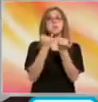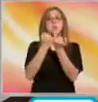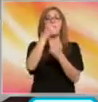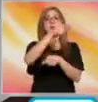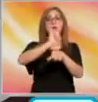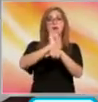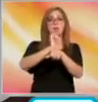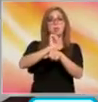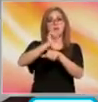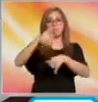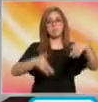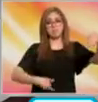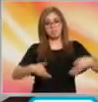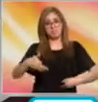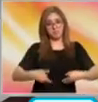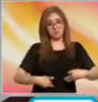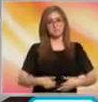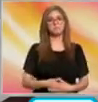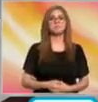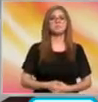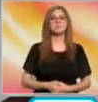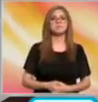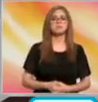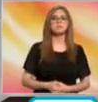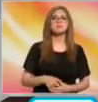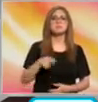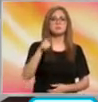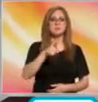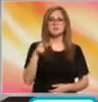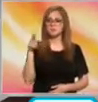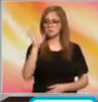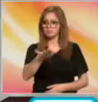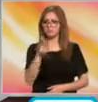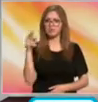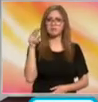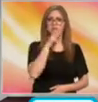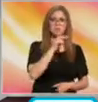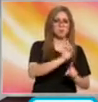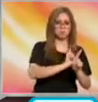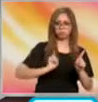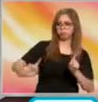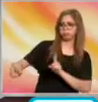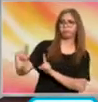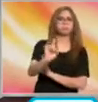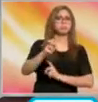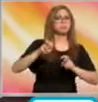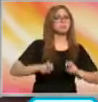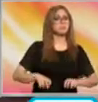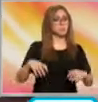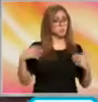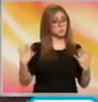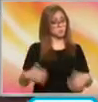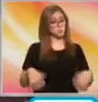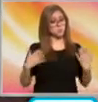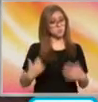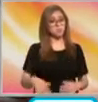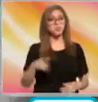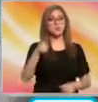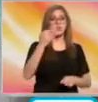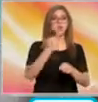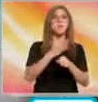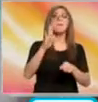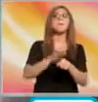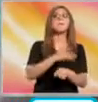nosotros. Chicos, para hablar de ¿qué tres capacidad de grandes obras. ubicuidad tienen ustedes? ¿Verdad? Sí, sí. Como nadie. Por eso se mantienen tan delgados, porque